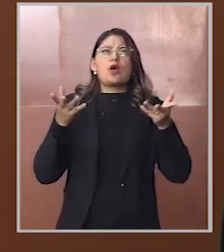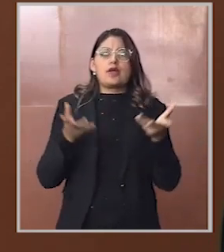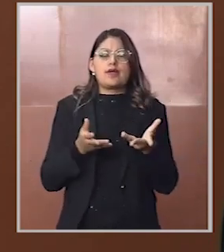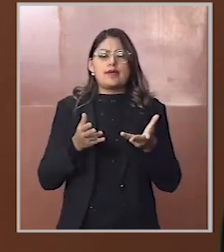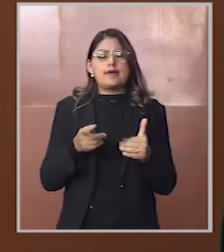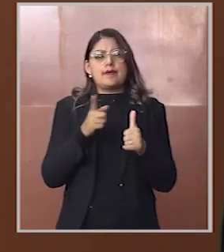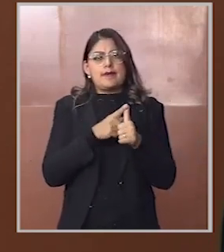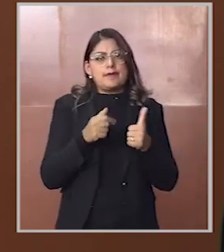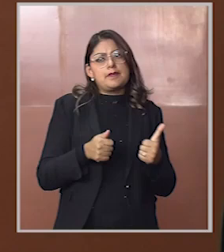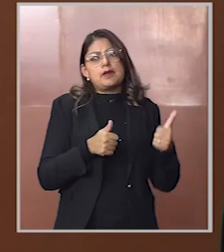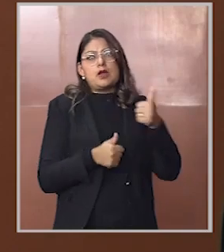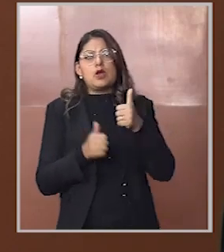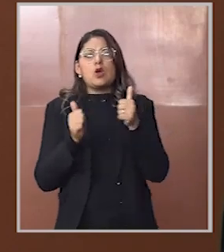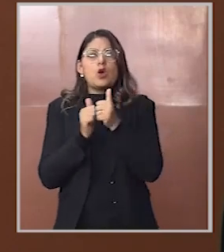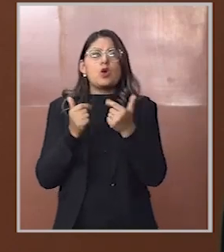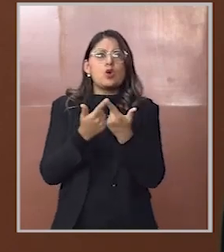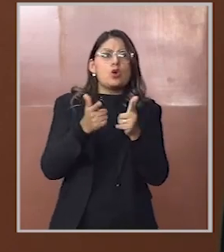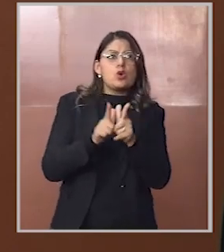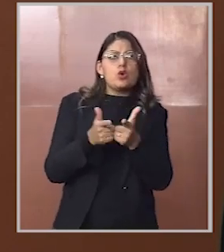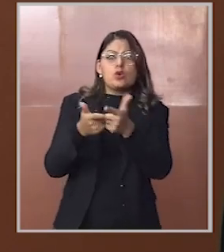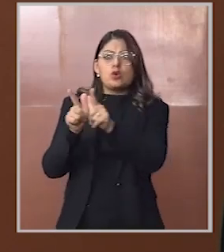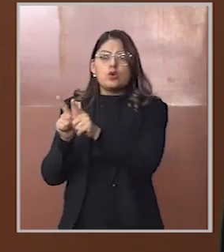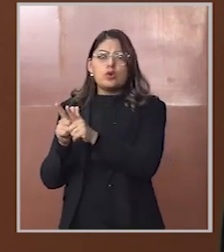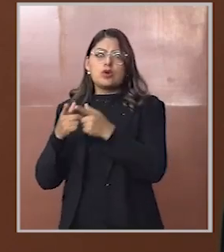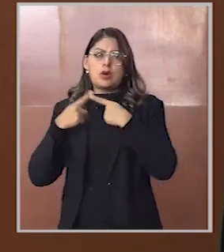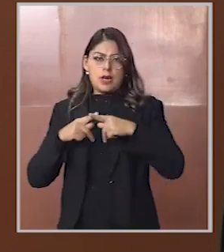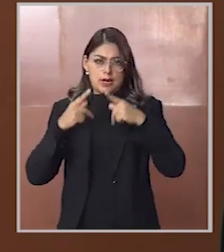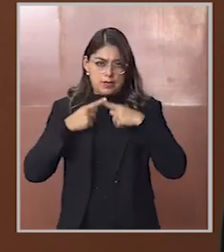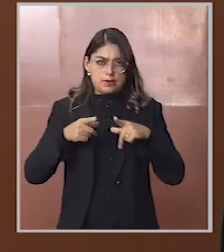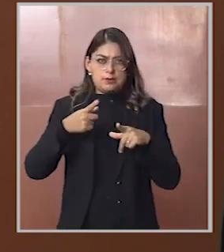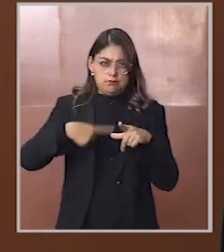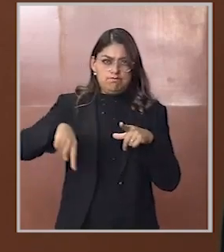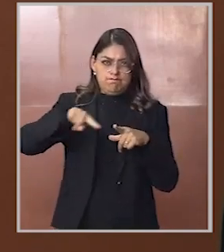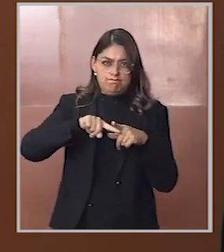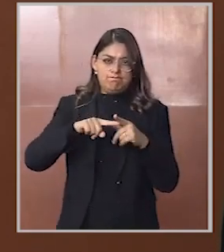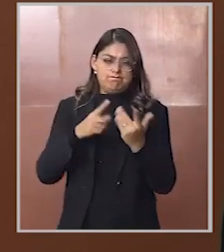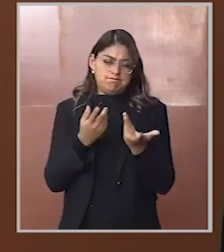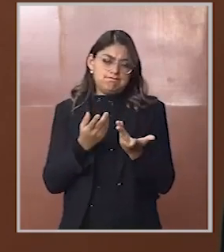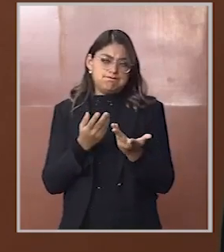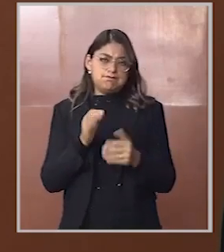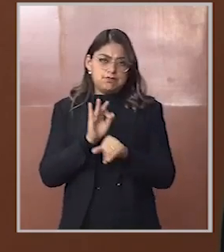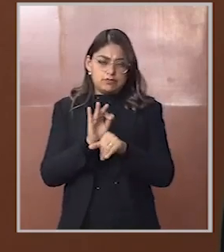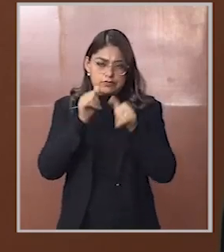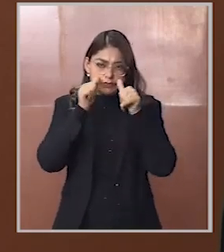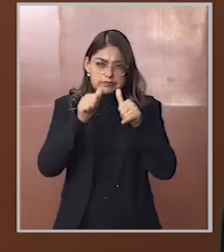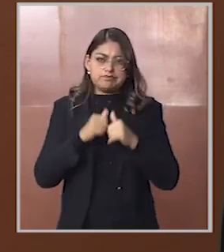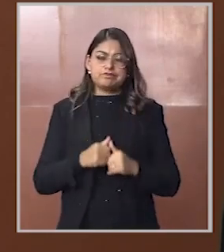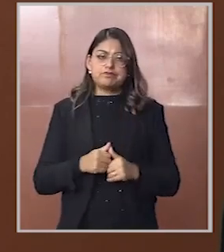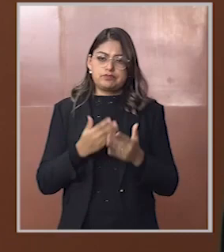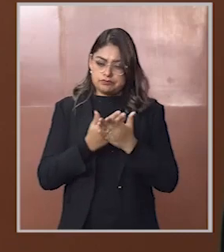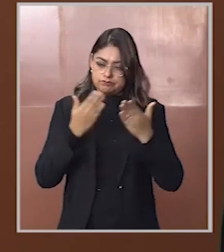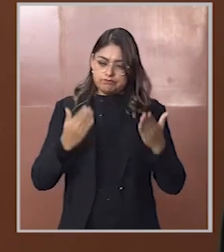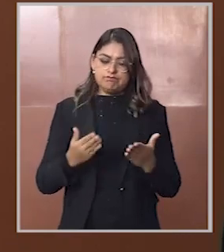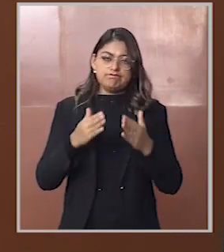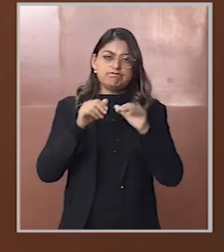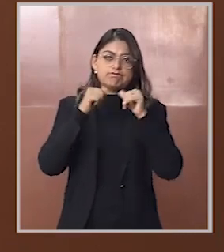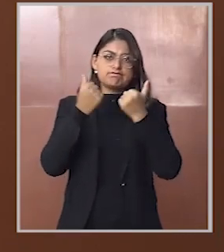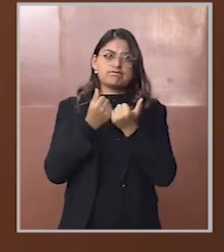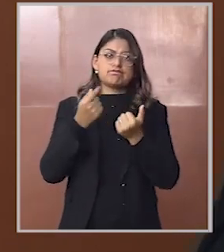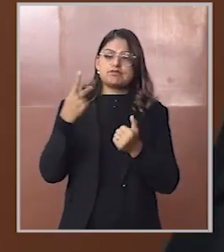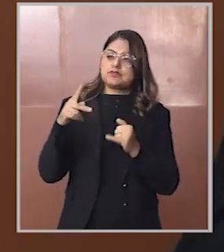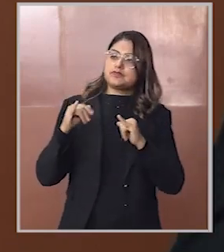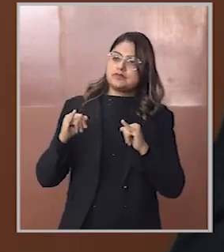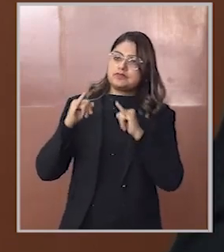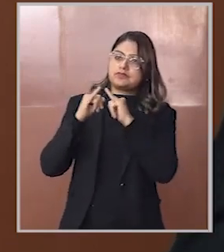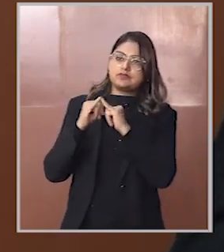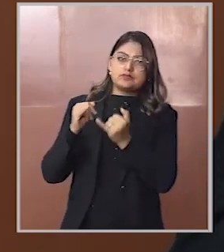de manera preferente entre otros grupos y personas a las personas y grupos indígenas en las bases generales de organización